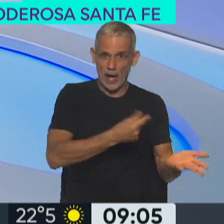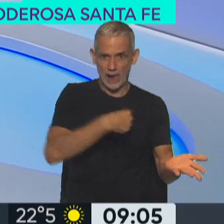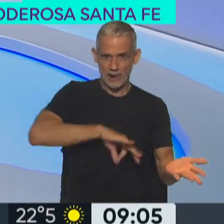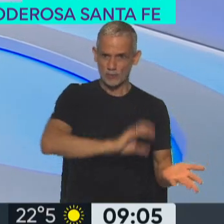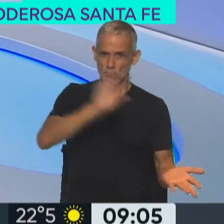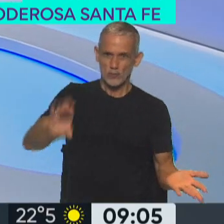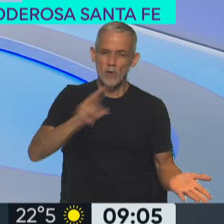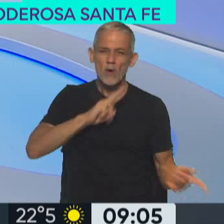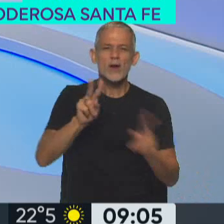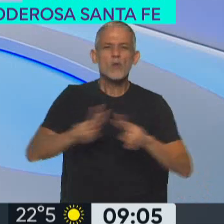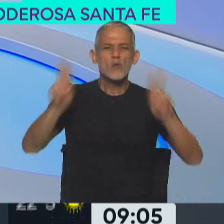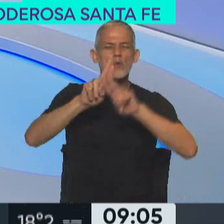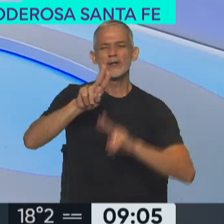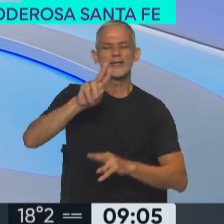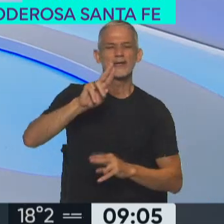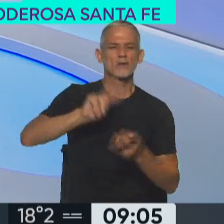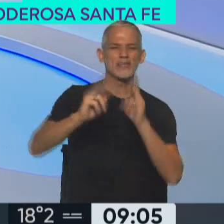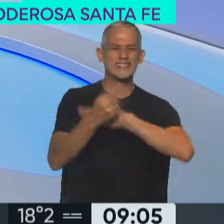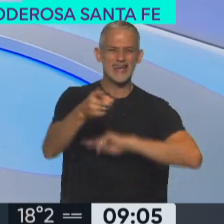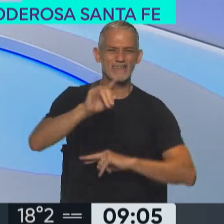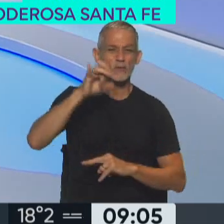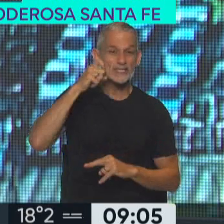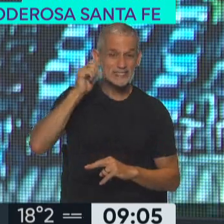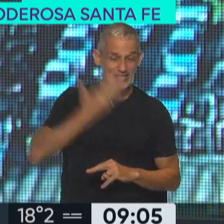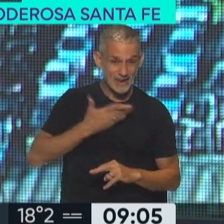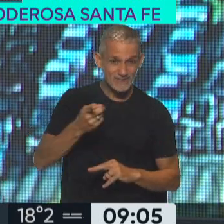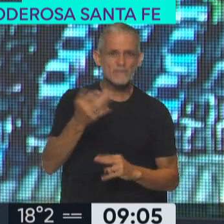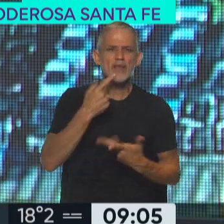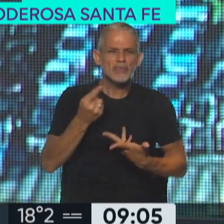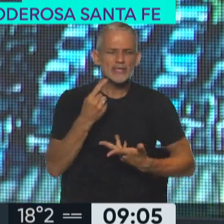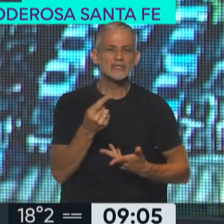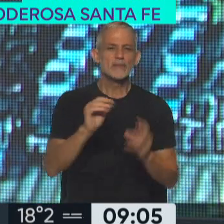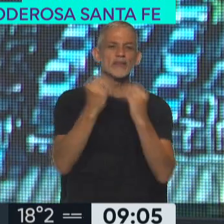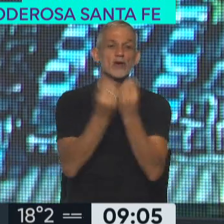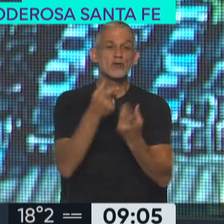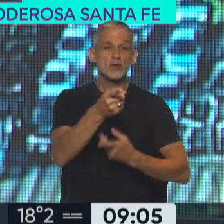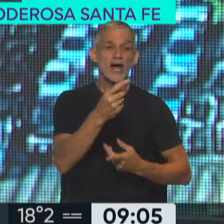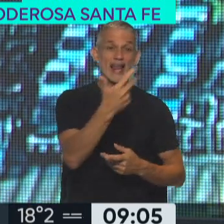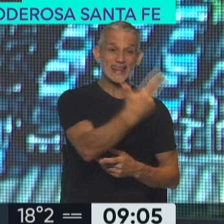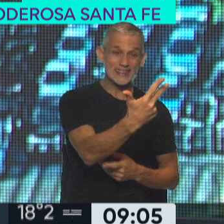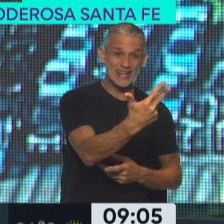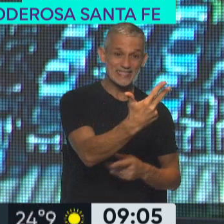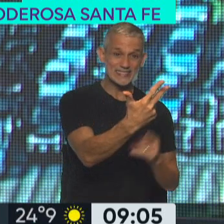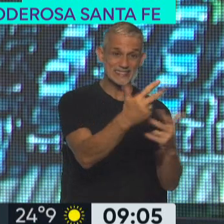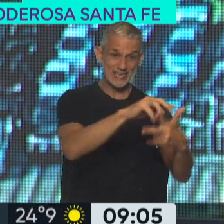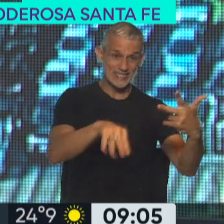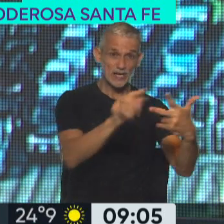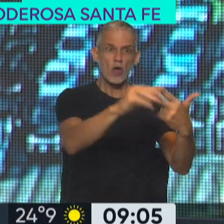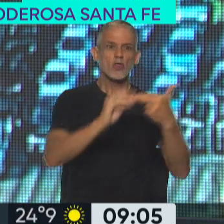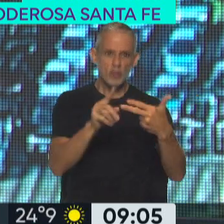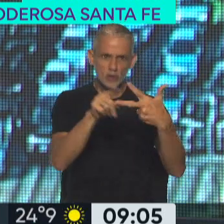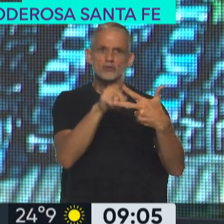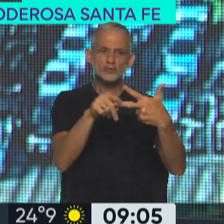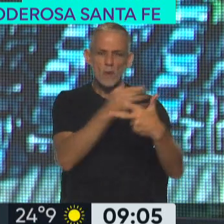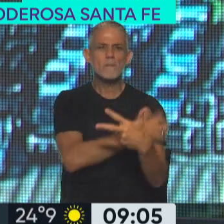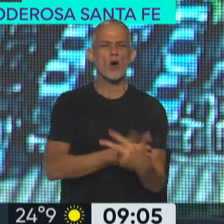los datos de UNICEF hace muy poco tiempo mostraron entonces cómo de cada 3 niñas y niños, 2 viven en situación de